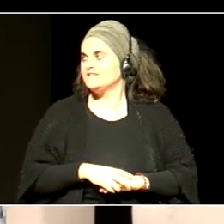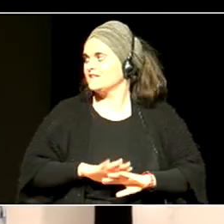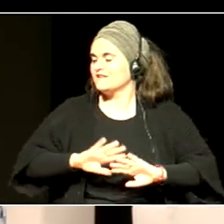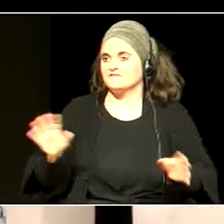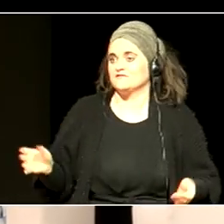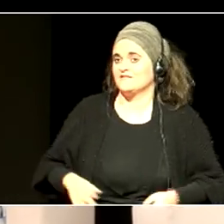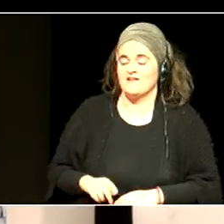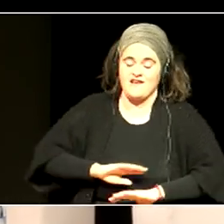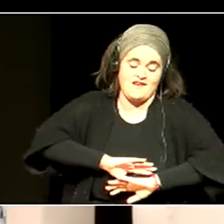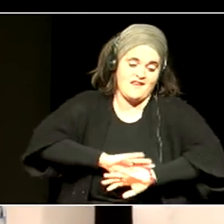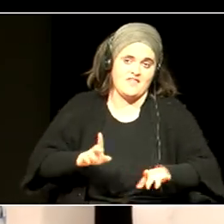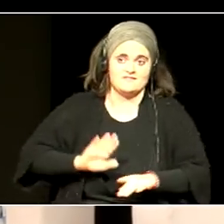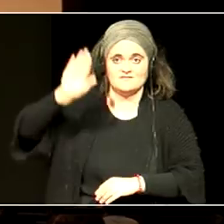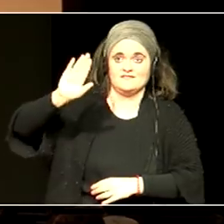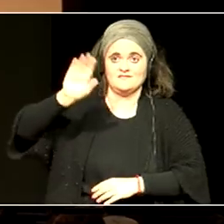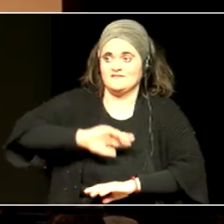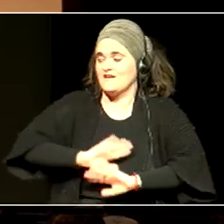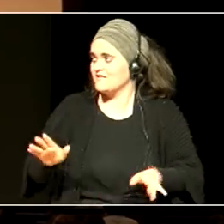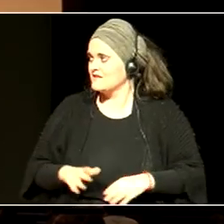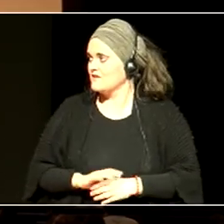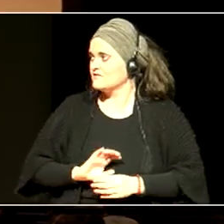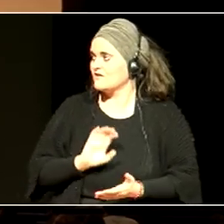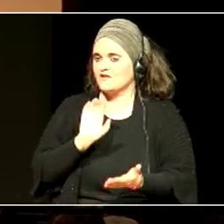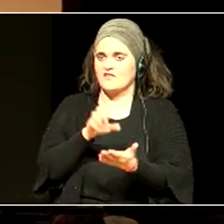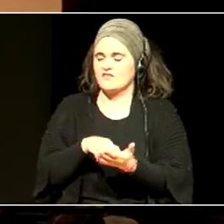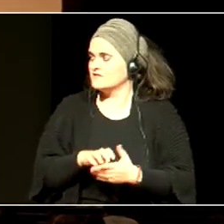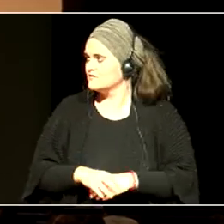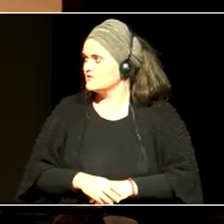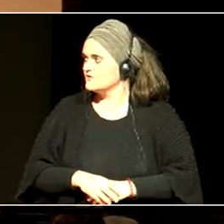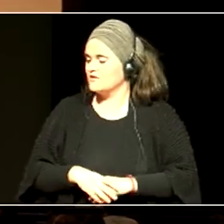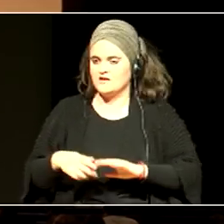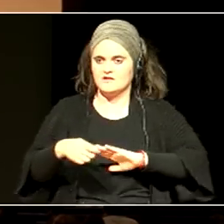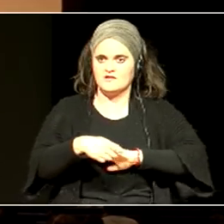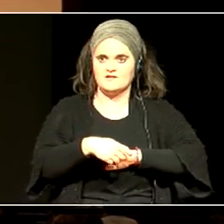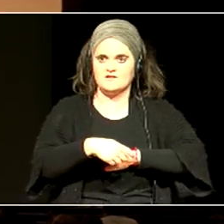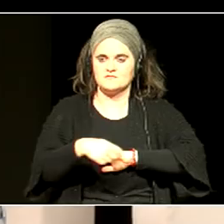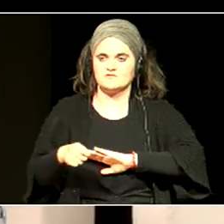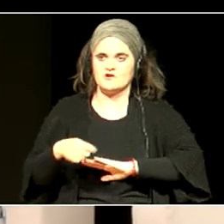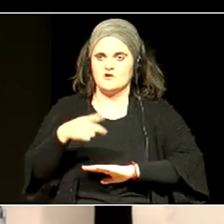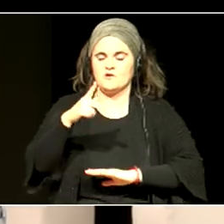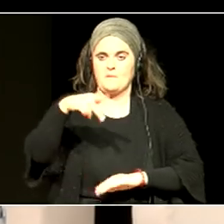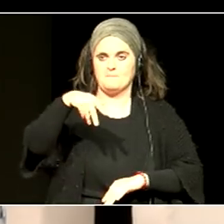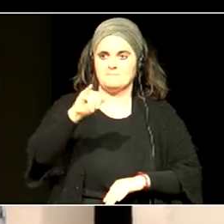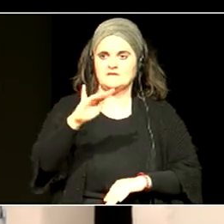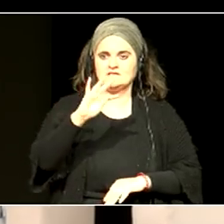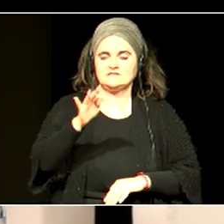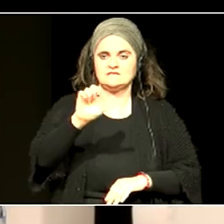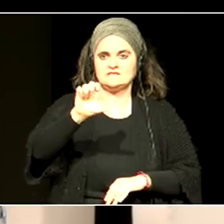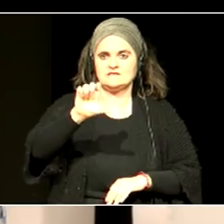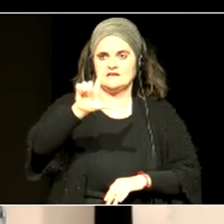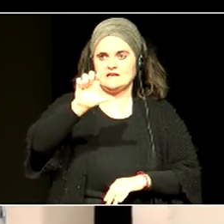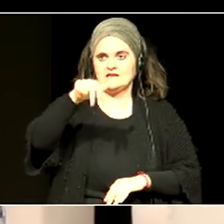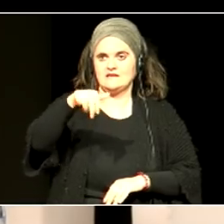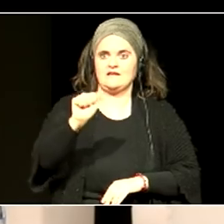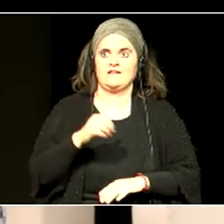asatu bue marat G michelena que noes porque un po de palo ya